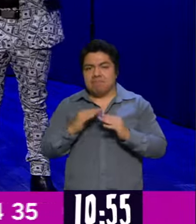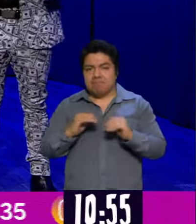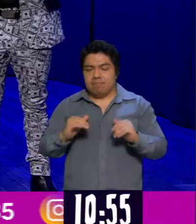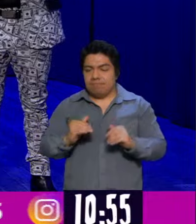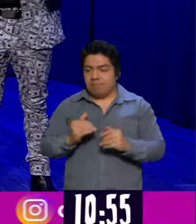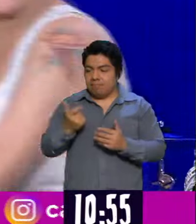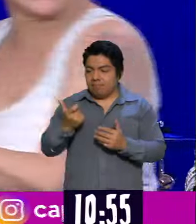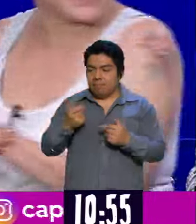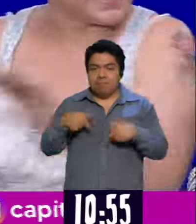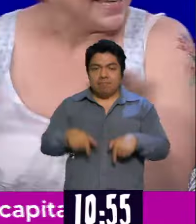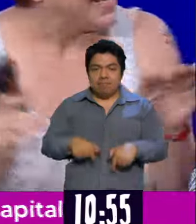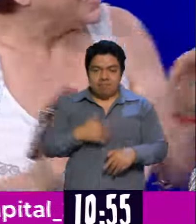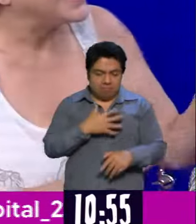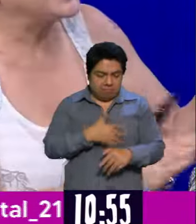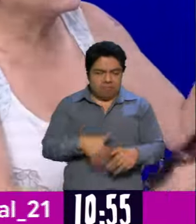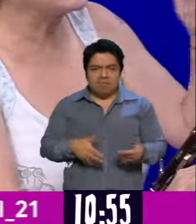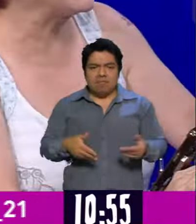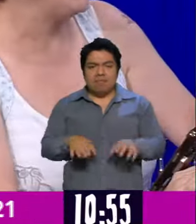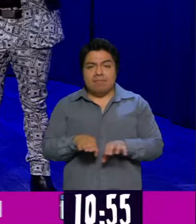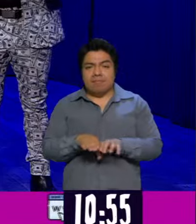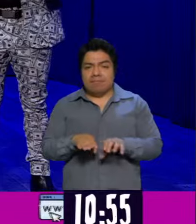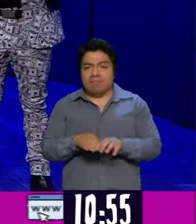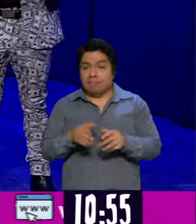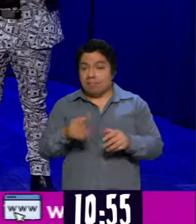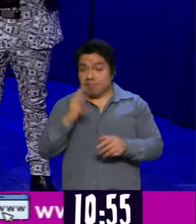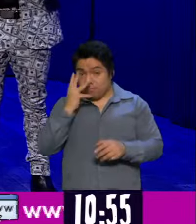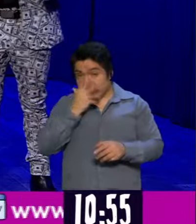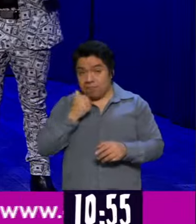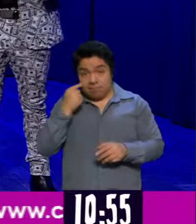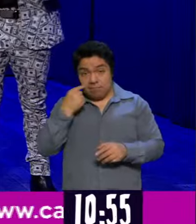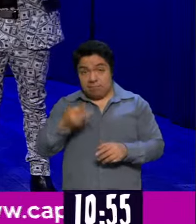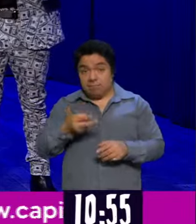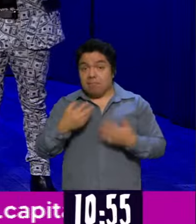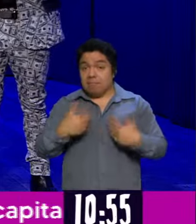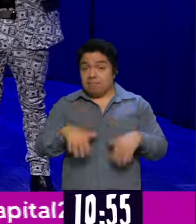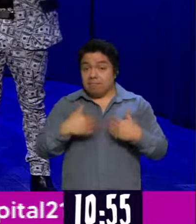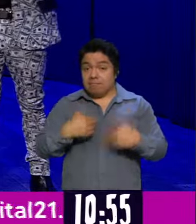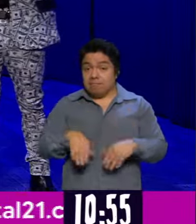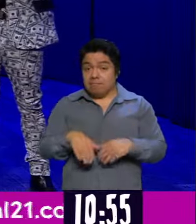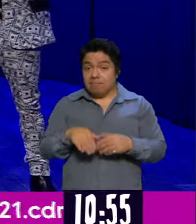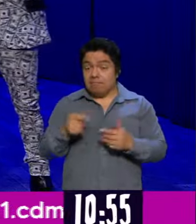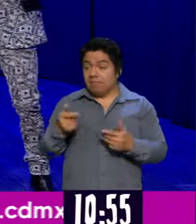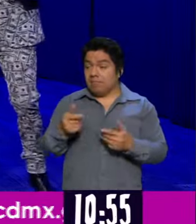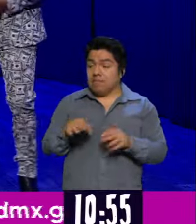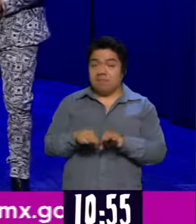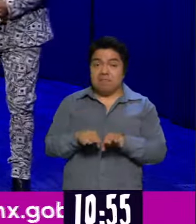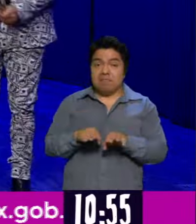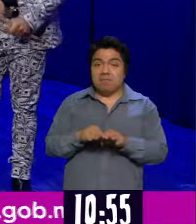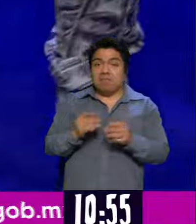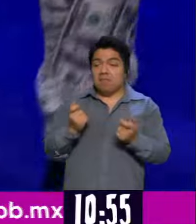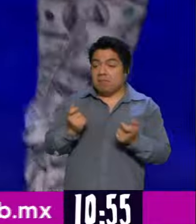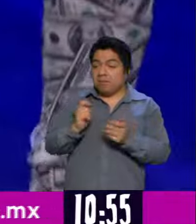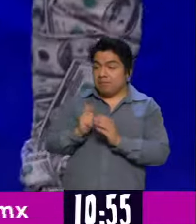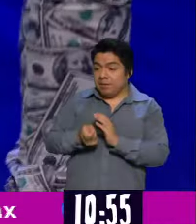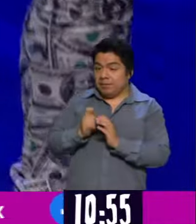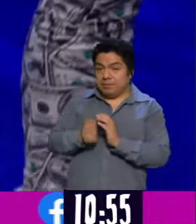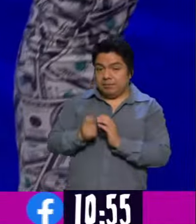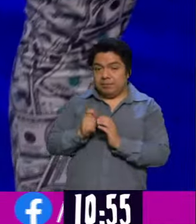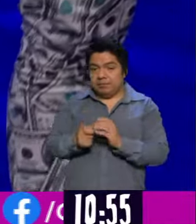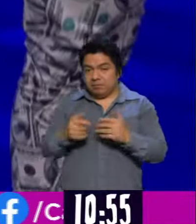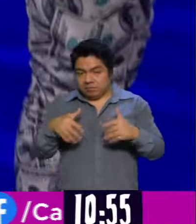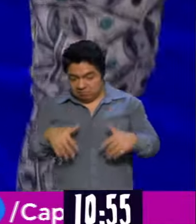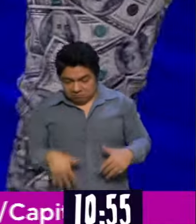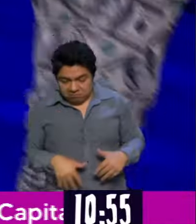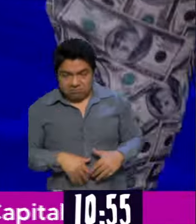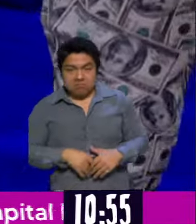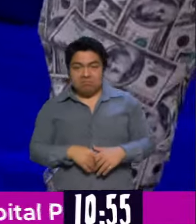billetes en el traje? Esto es la onda, es así, total gente sí, feng shui. Yo, imagínense un pijama y que fueran de